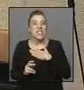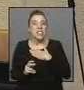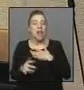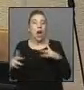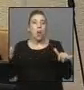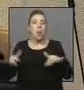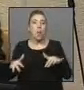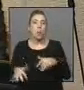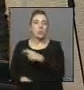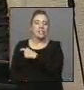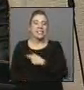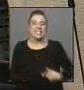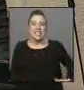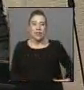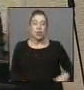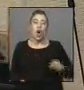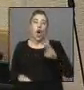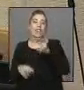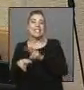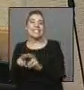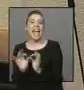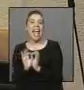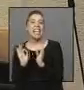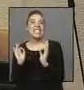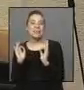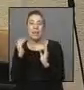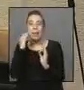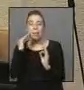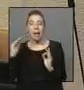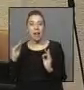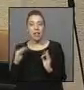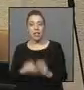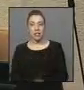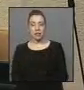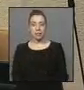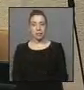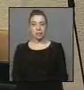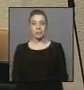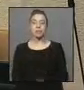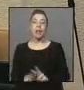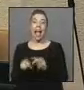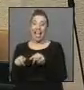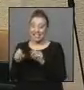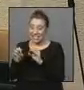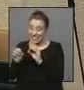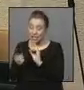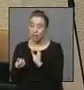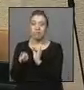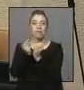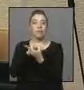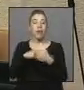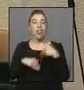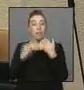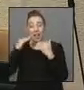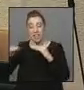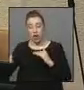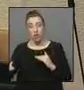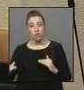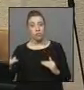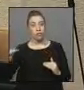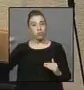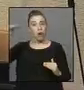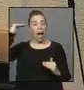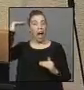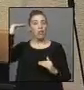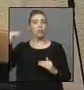cinturón de seguridad y de la silla eventualmente, prefigura un adulto responsable, seguro,